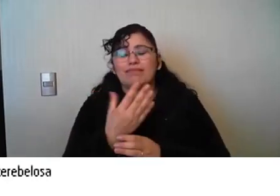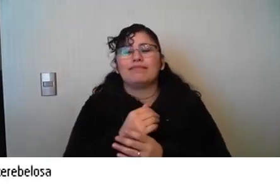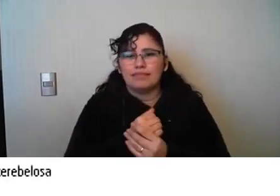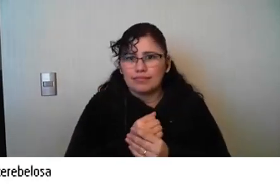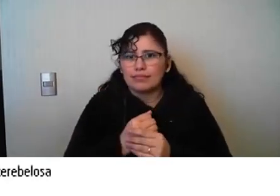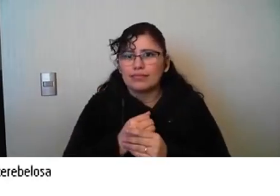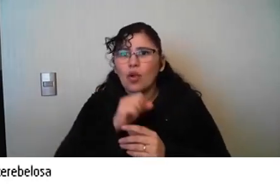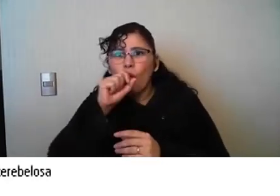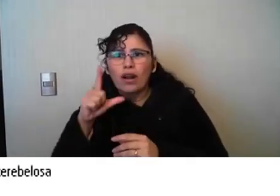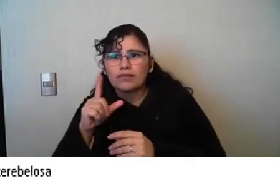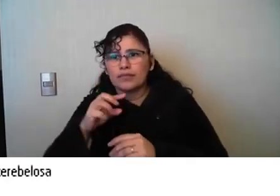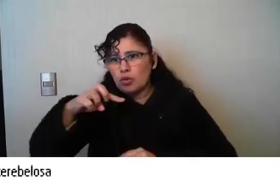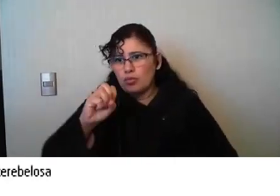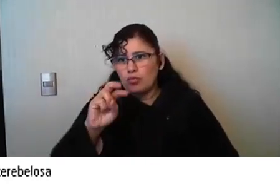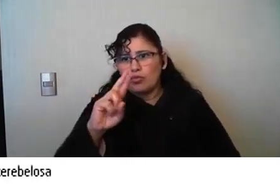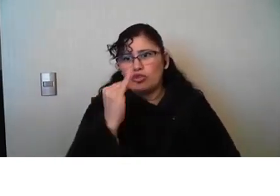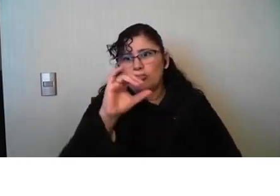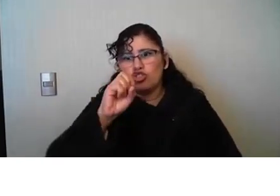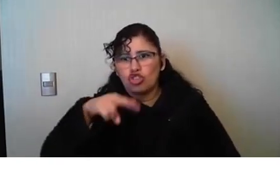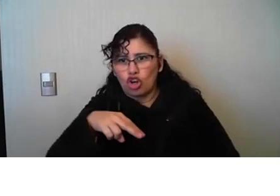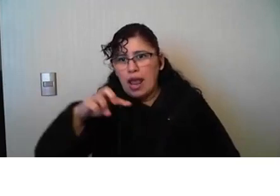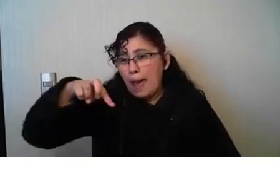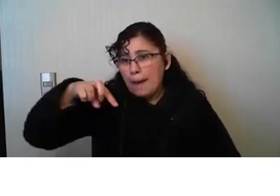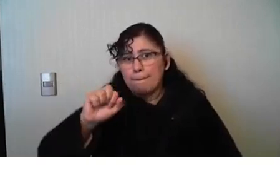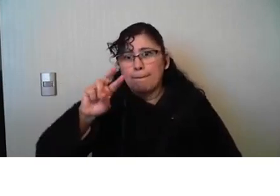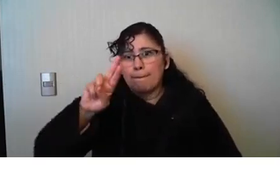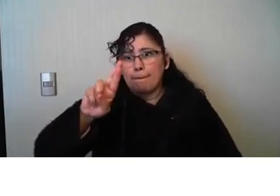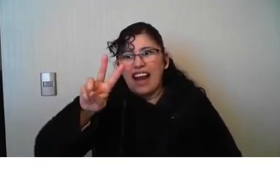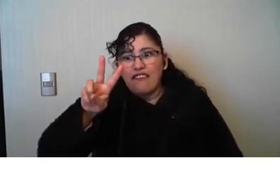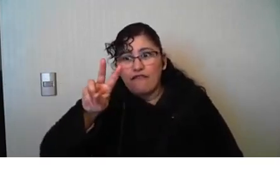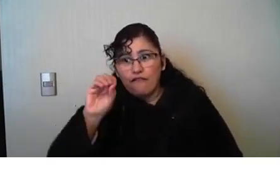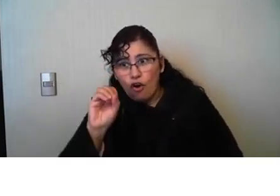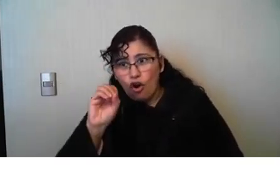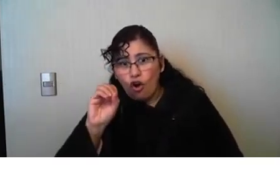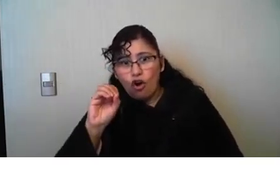llama porción parvocelular. Se los voy a mostrar aquí.